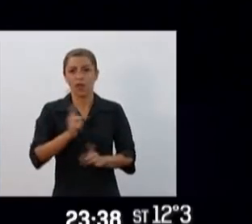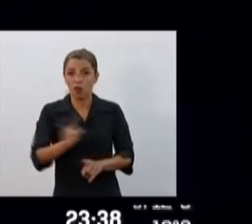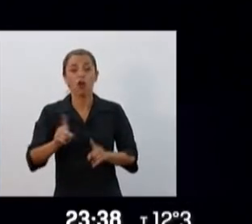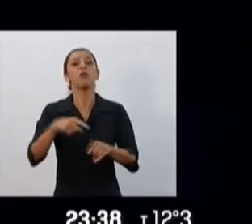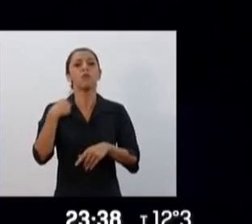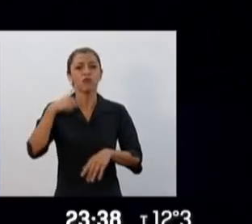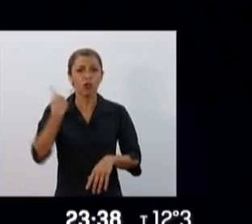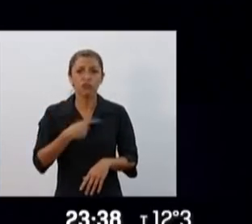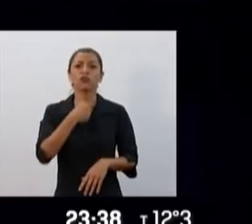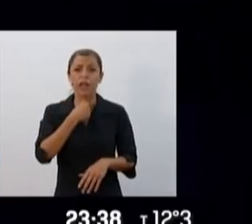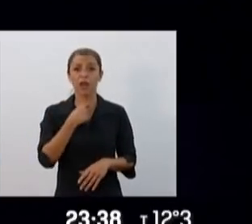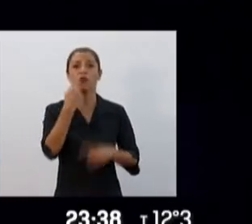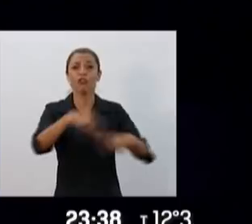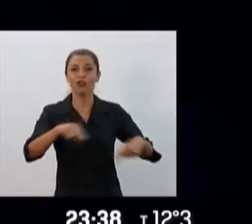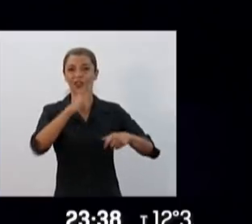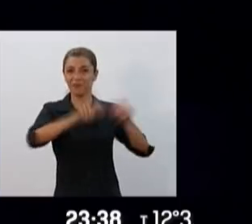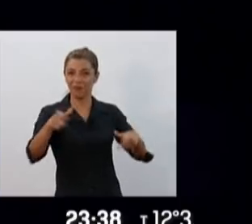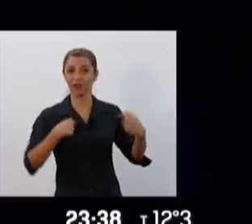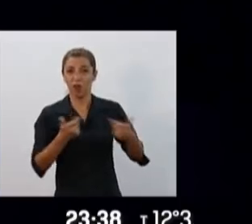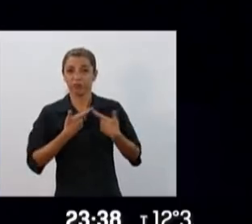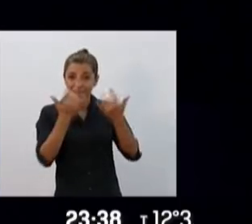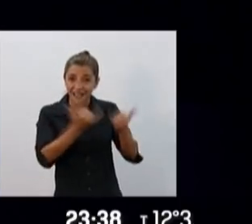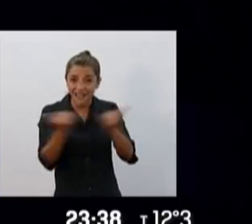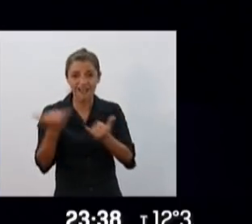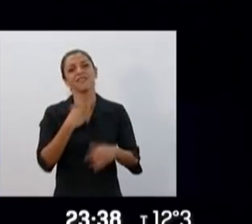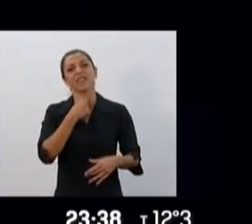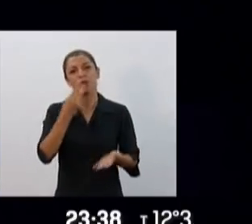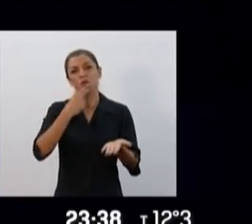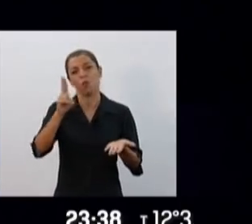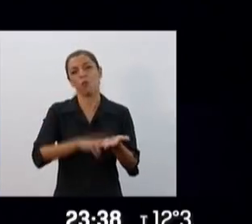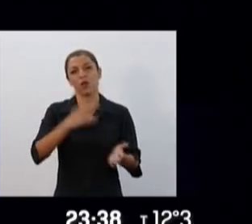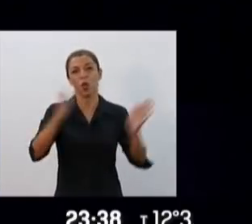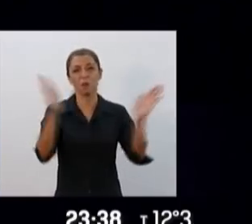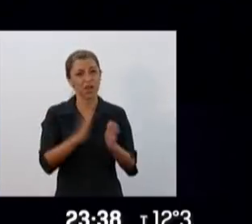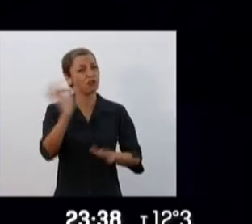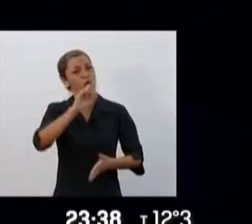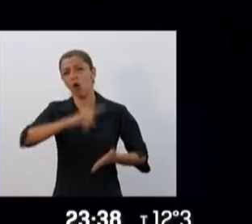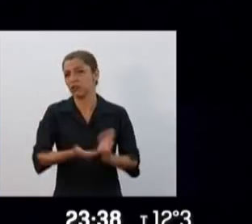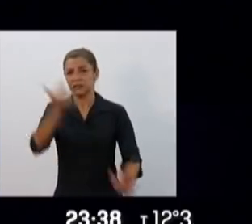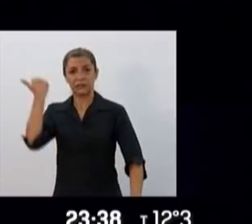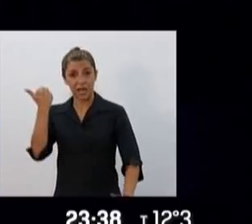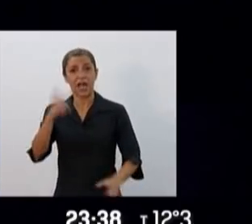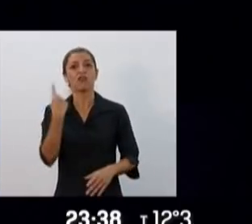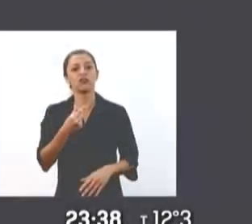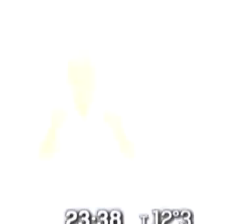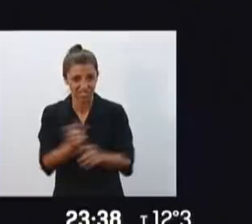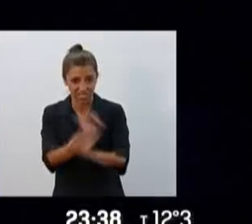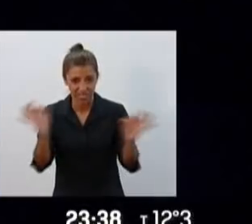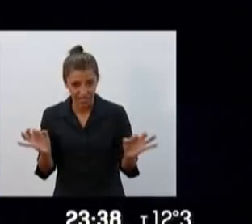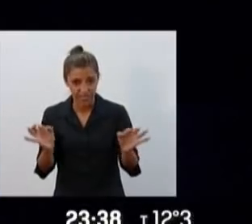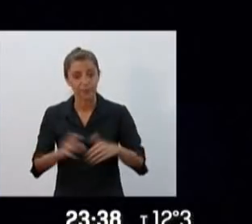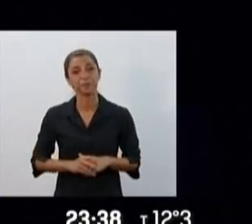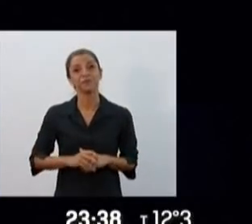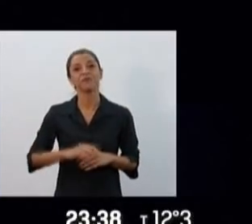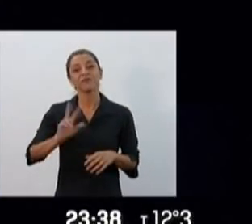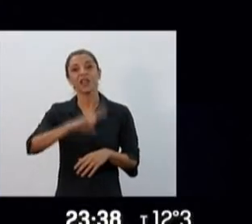bienes personales y vamos a sacar definitivamente uno de los impuestos más distorsivos en la economía, que es ingresos brutos. La